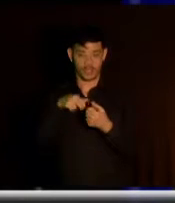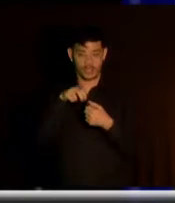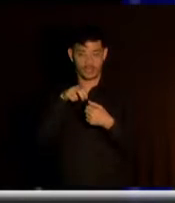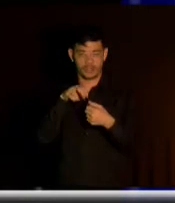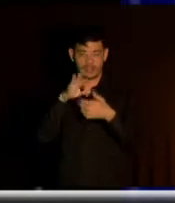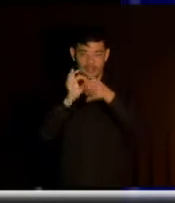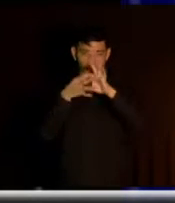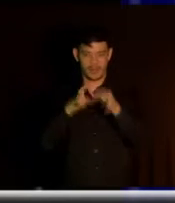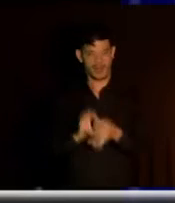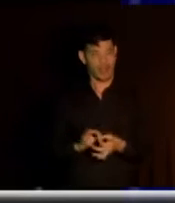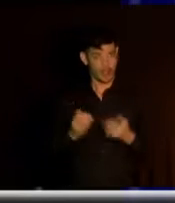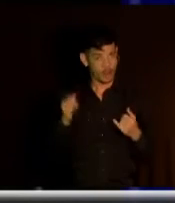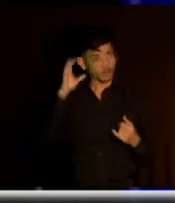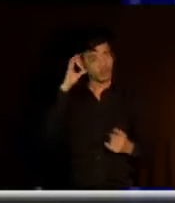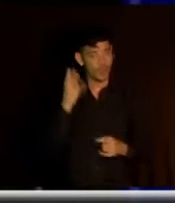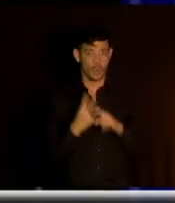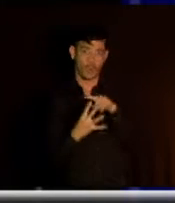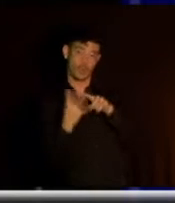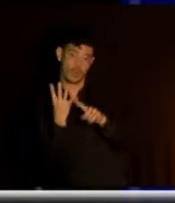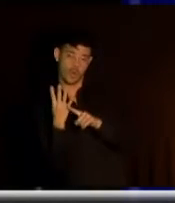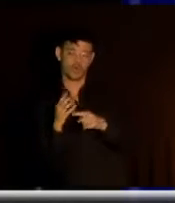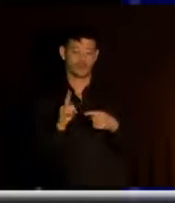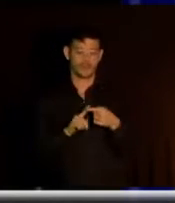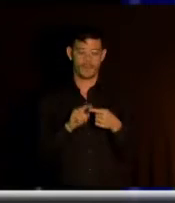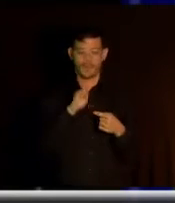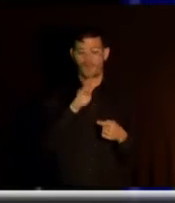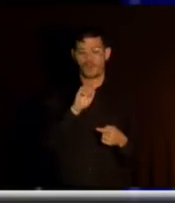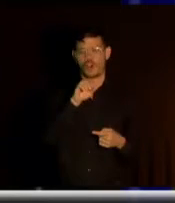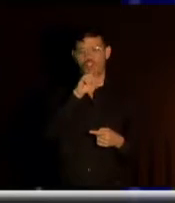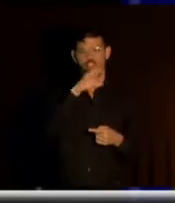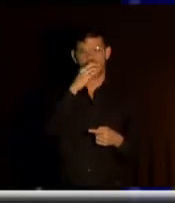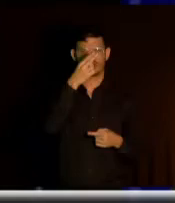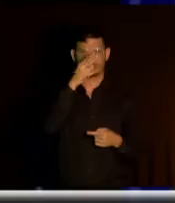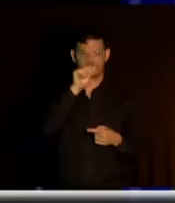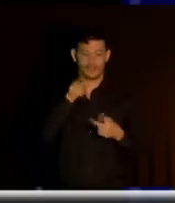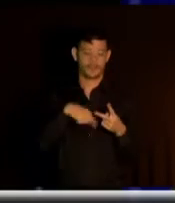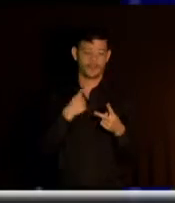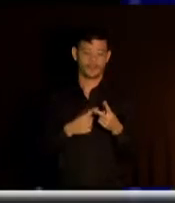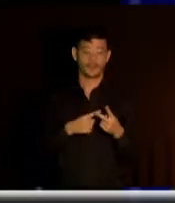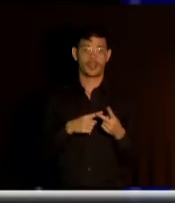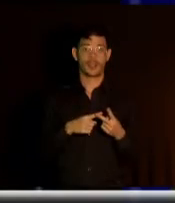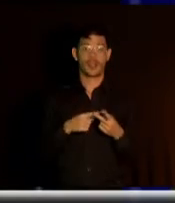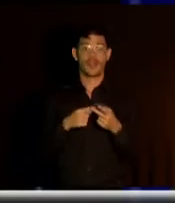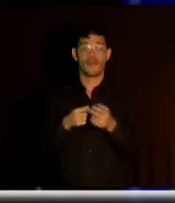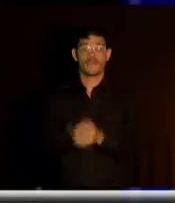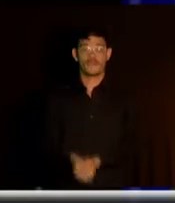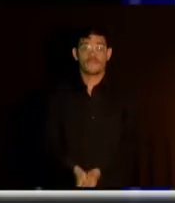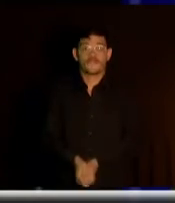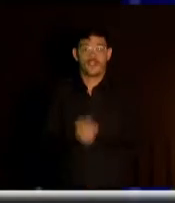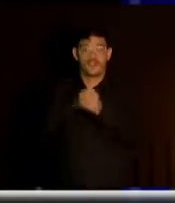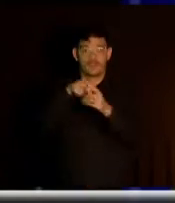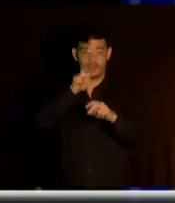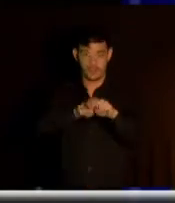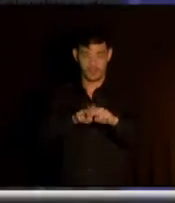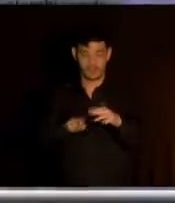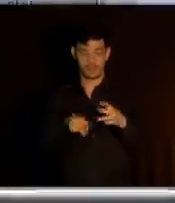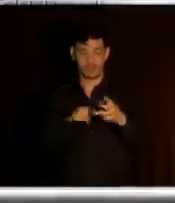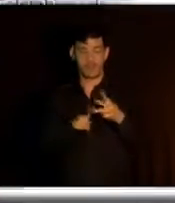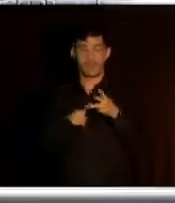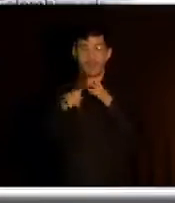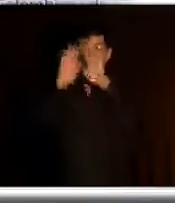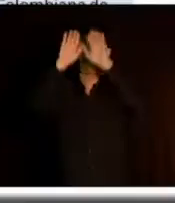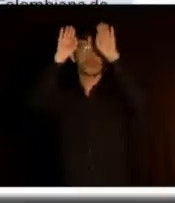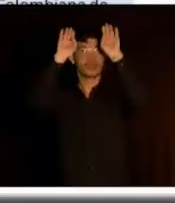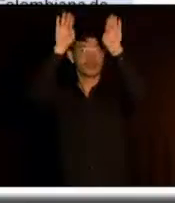en este momento? Estamos hablando de bocha, voleibol sentado, baloncesto en silla de ruedas y rugby en silla de ruedas. Estas cuatro